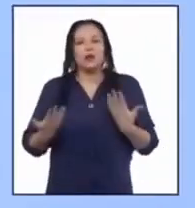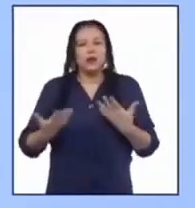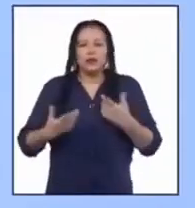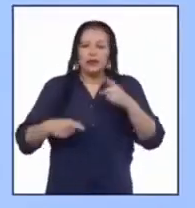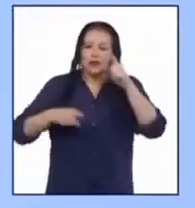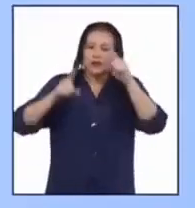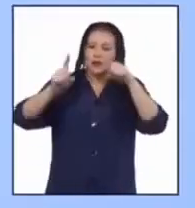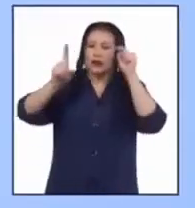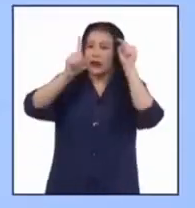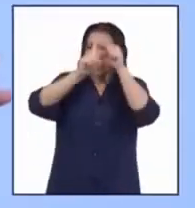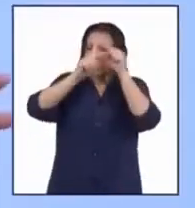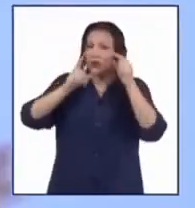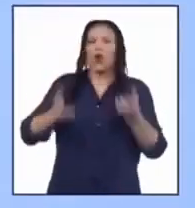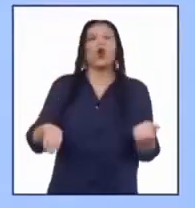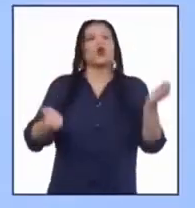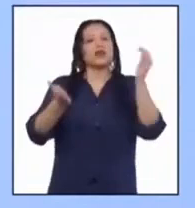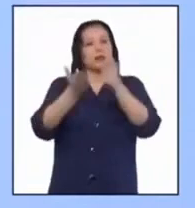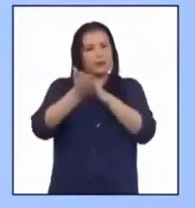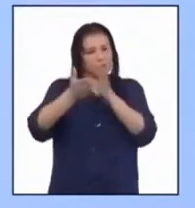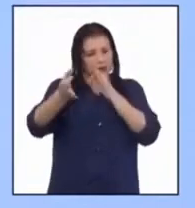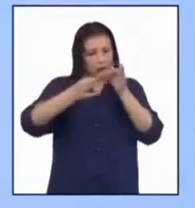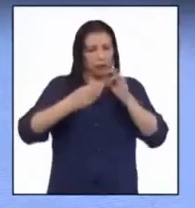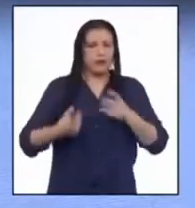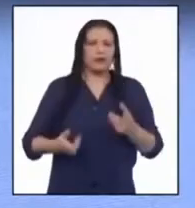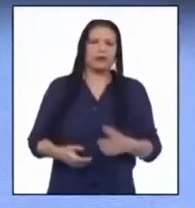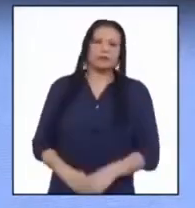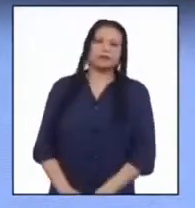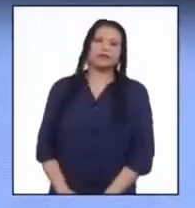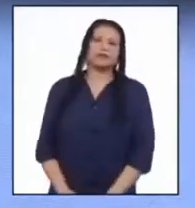nota de tu reto, te lo vuelvo a mencionar.